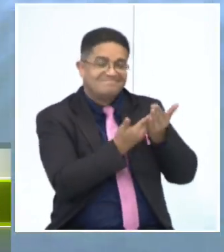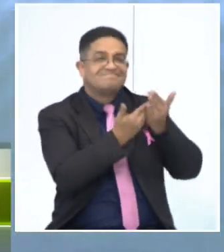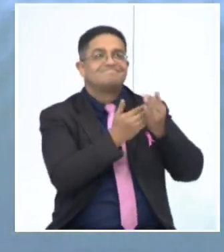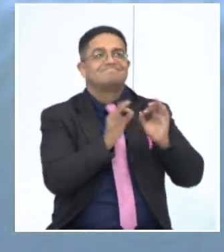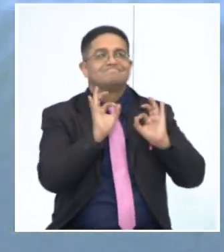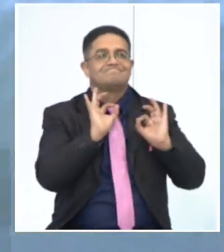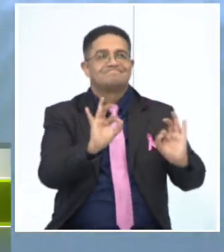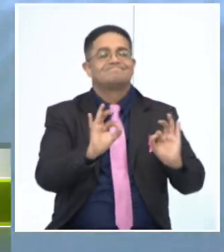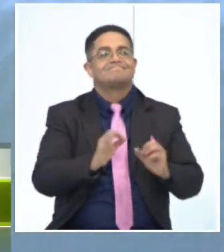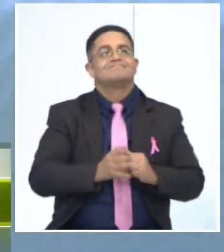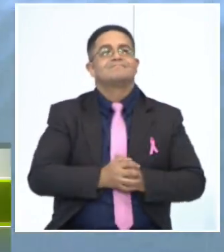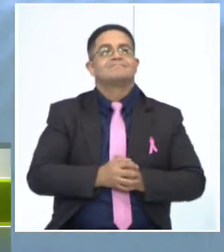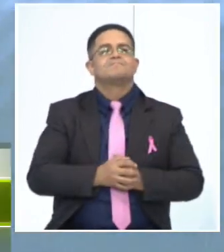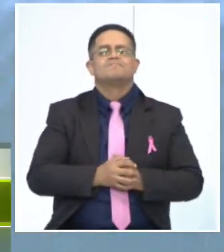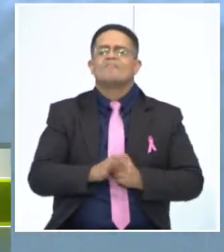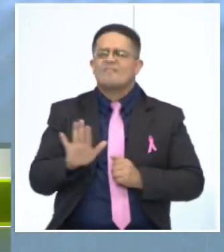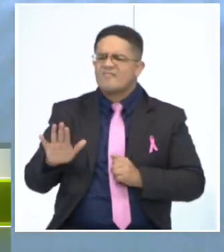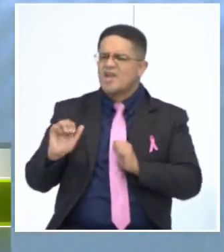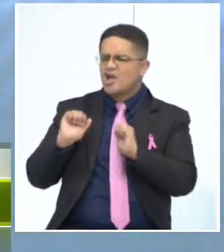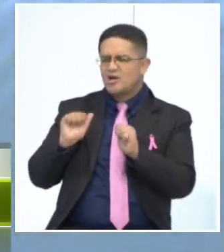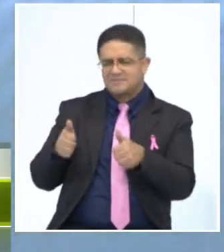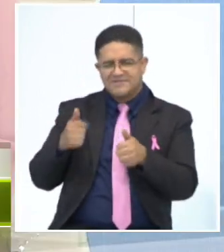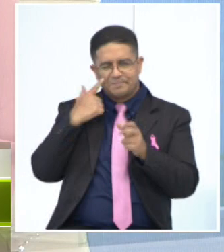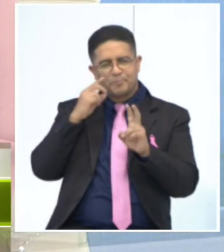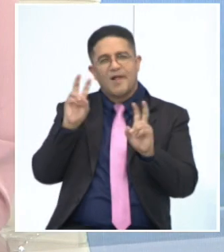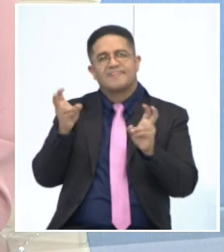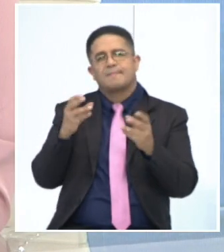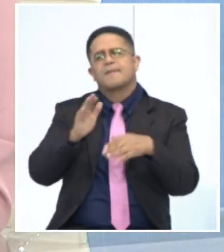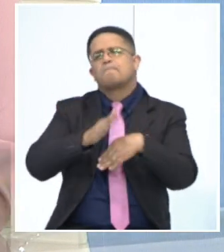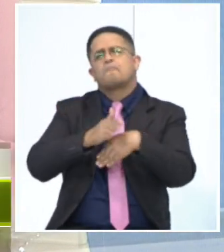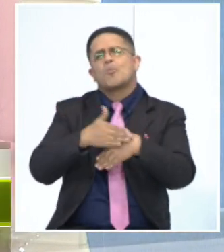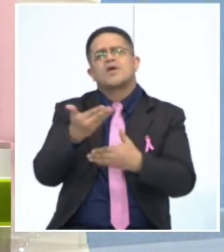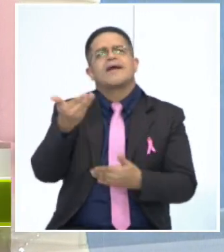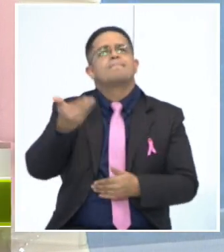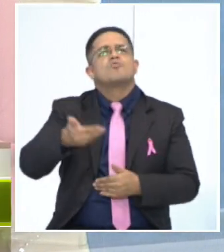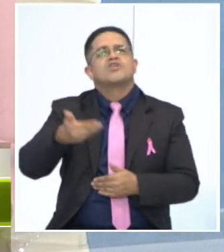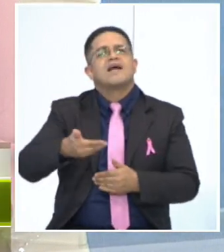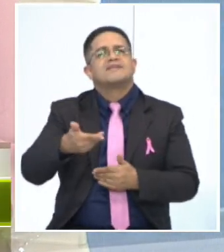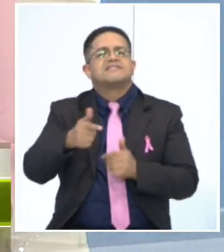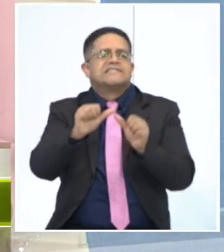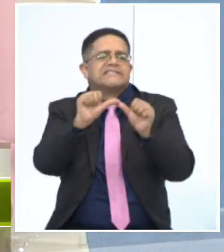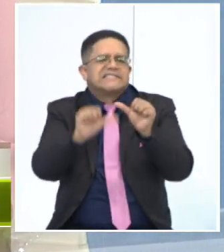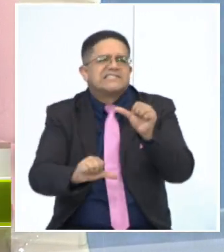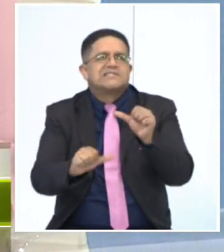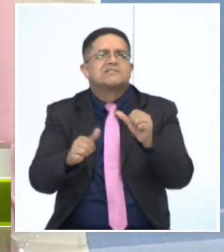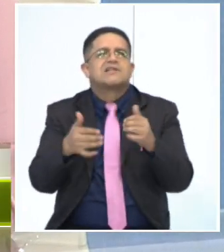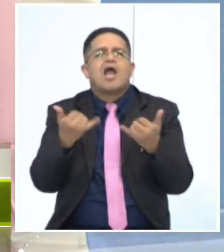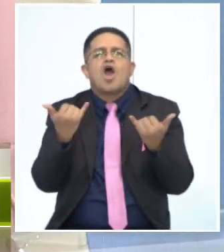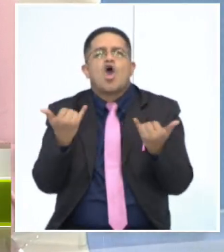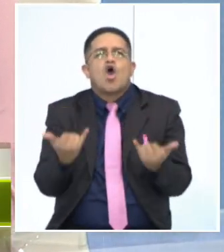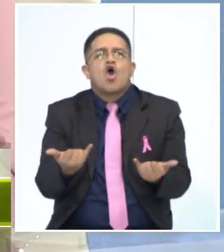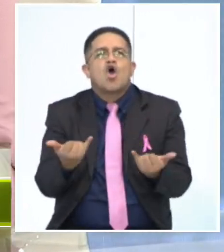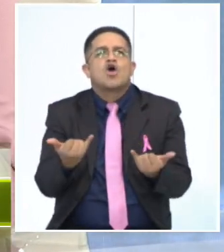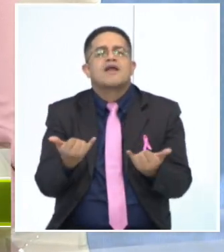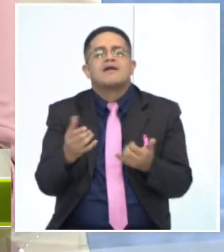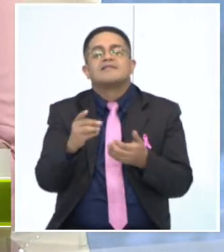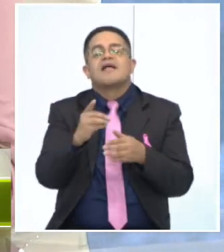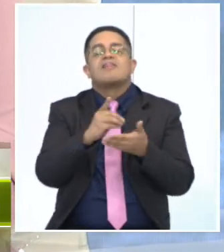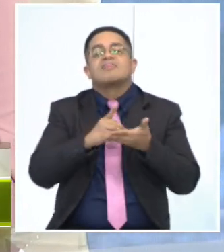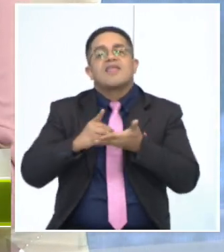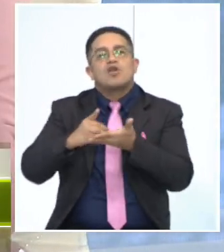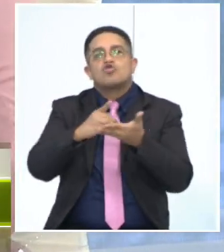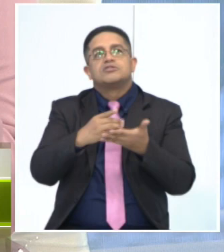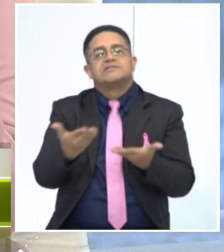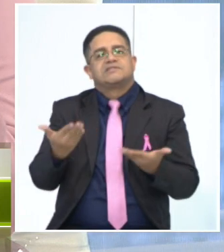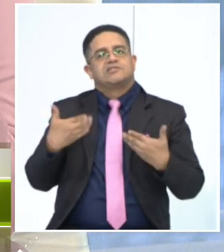tus televidentes. Doctor, vamos a hablar sobre esto, porque es tan importante hablar ahora de que el diagnóstico oportuno les brinda